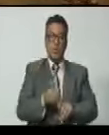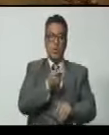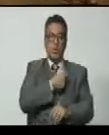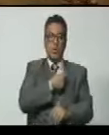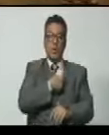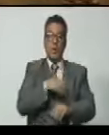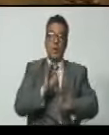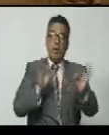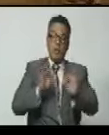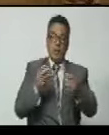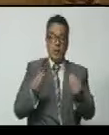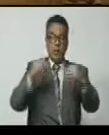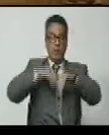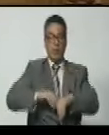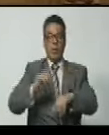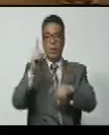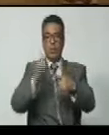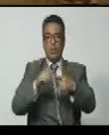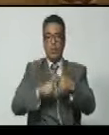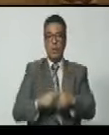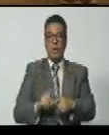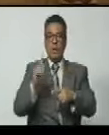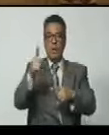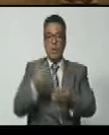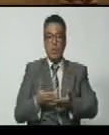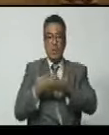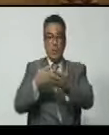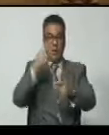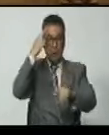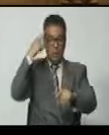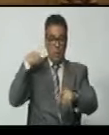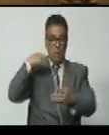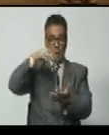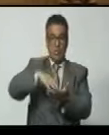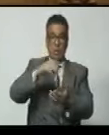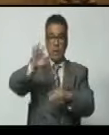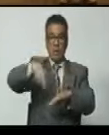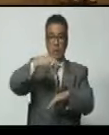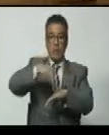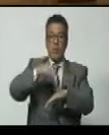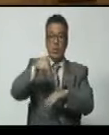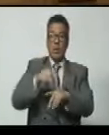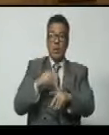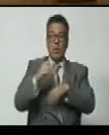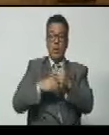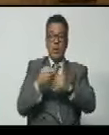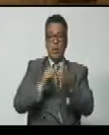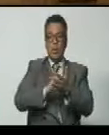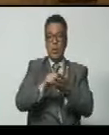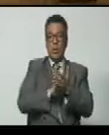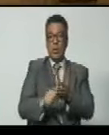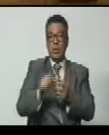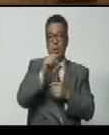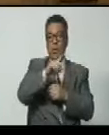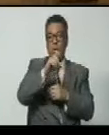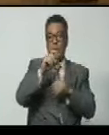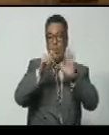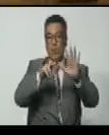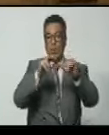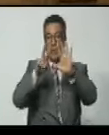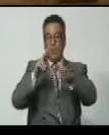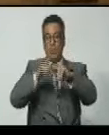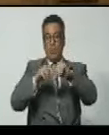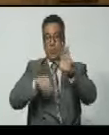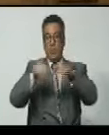algunos. Acuerda, primero, conceder los honores del Panteón Nacional en virtud de lo consagrado en el artículo